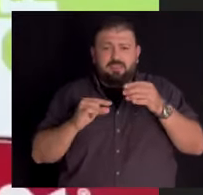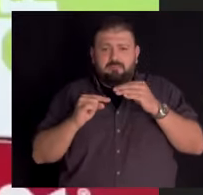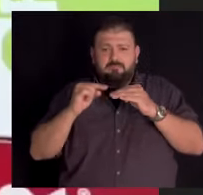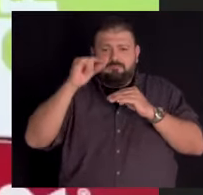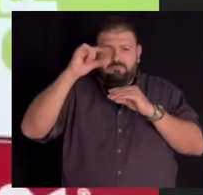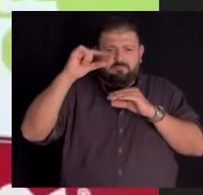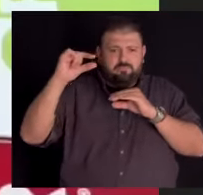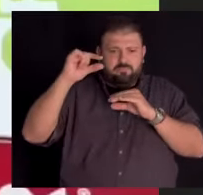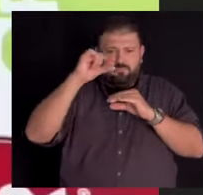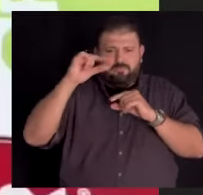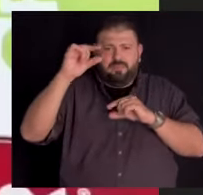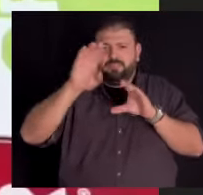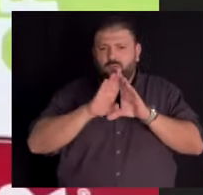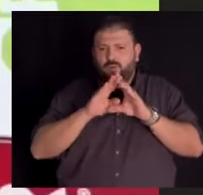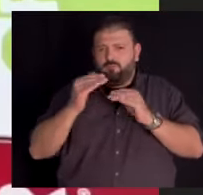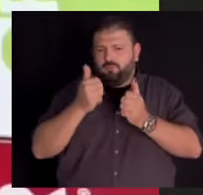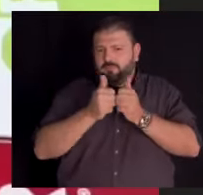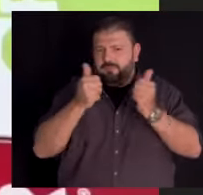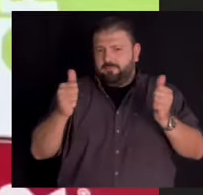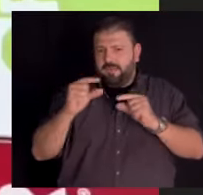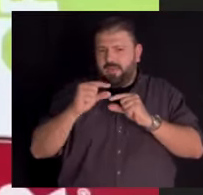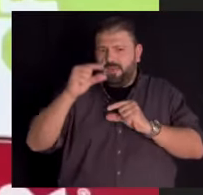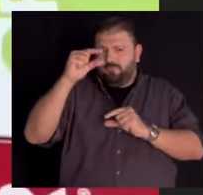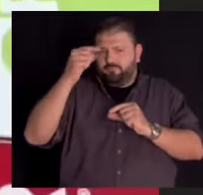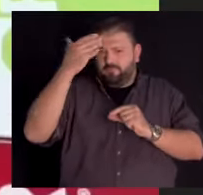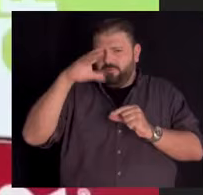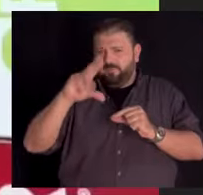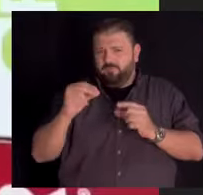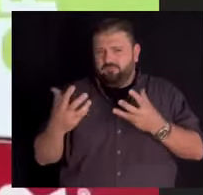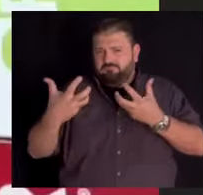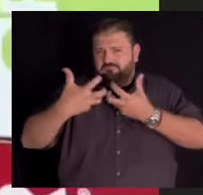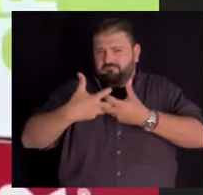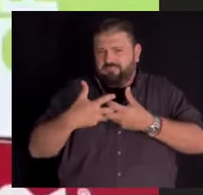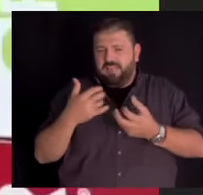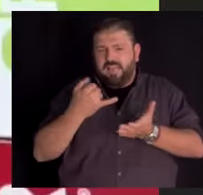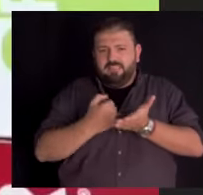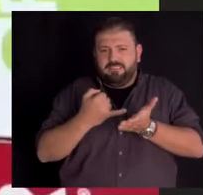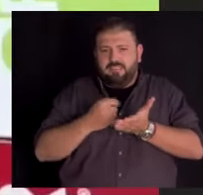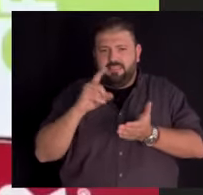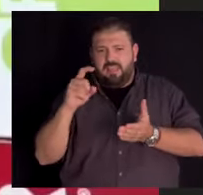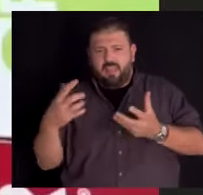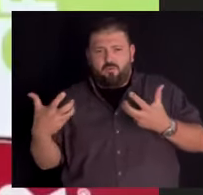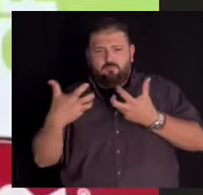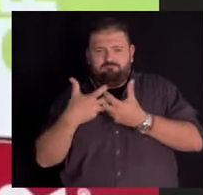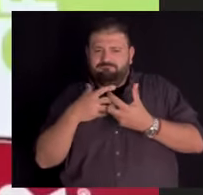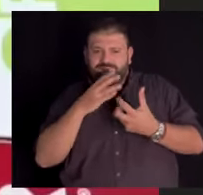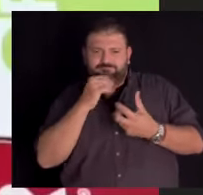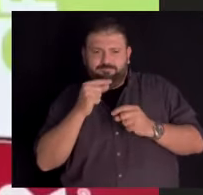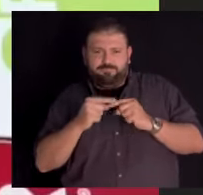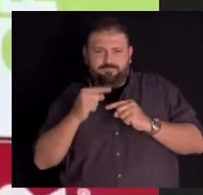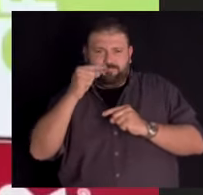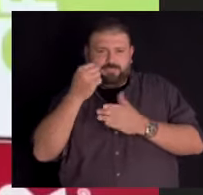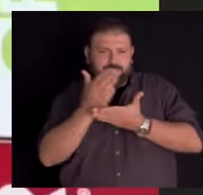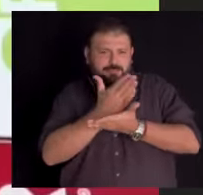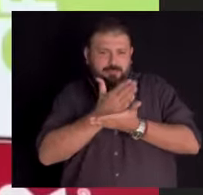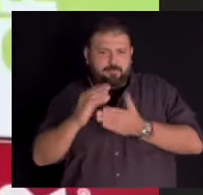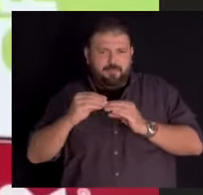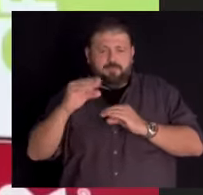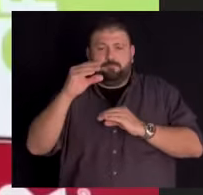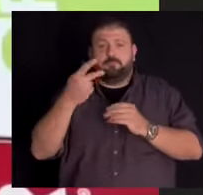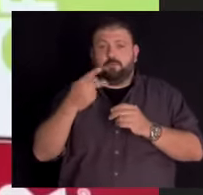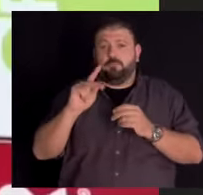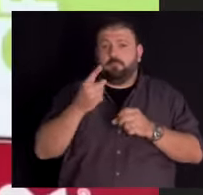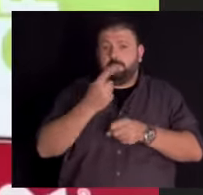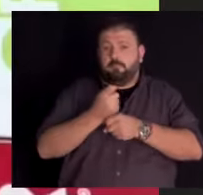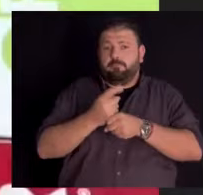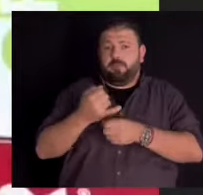de aceites, bueno, son aceites y flotan en el agua. La cuestión es que si yo, primero, pues, te daban el aceitito y hacías